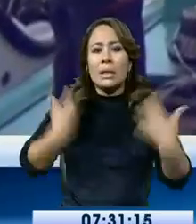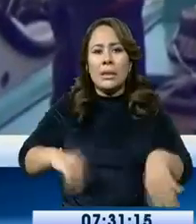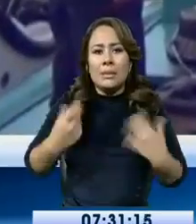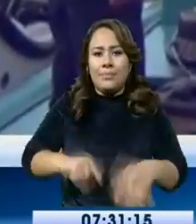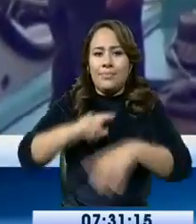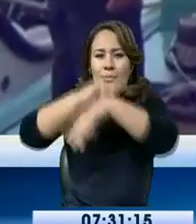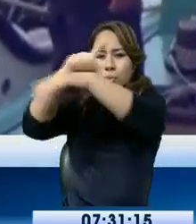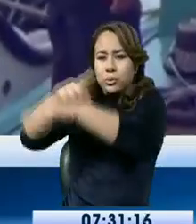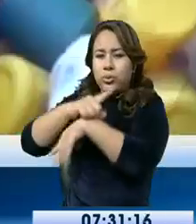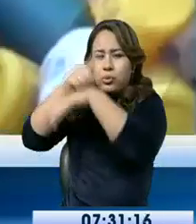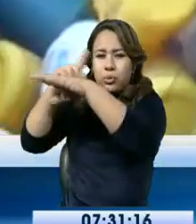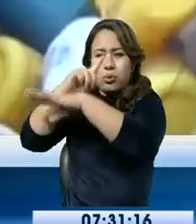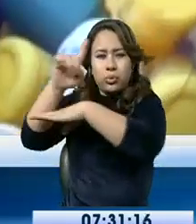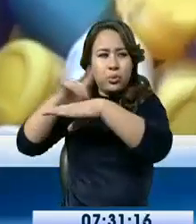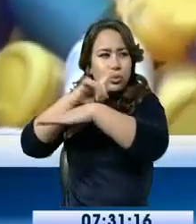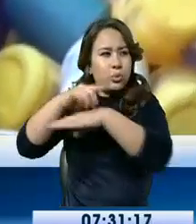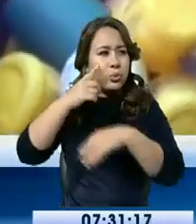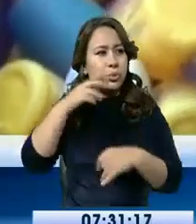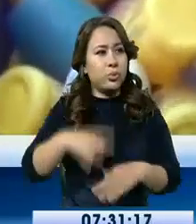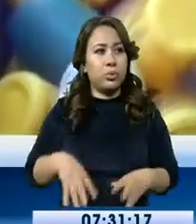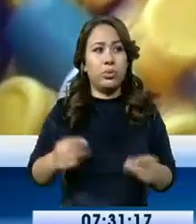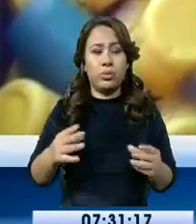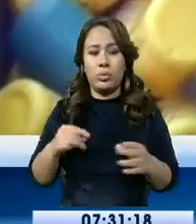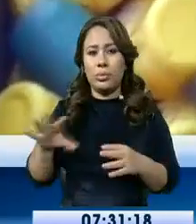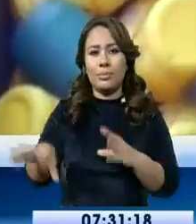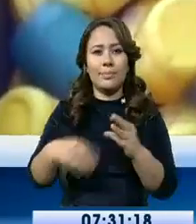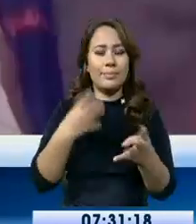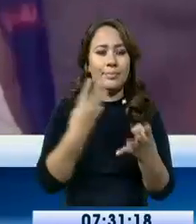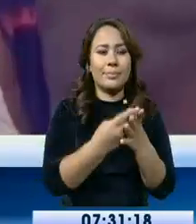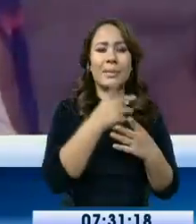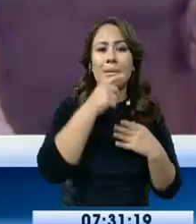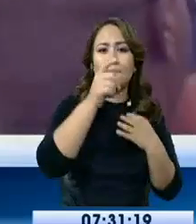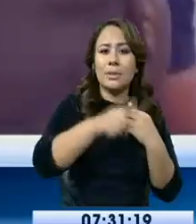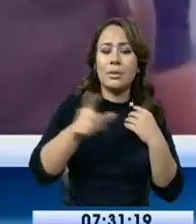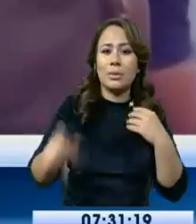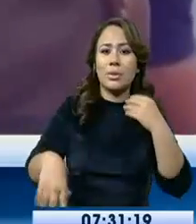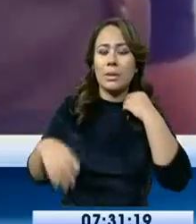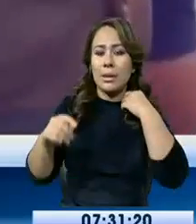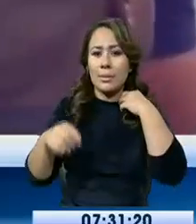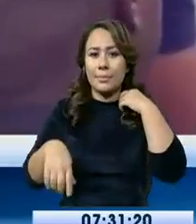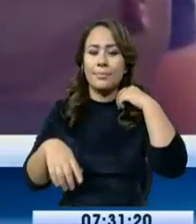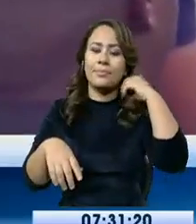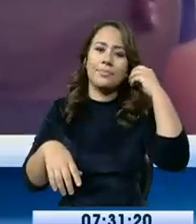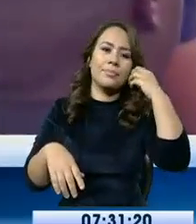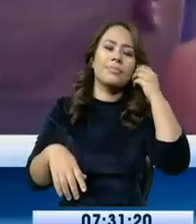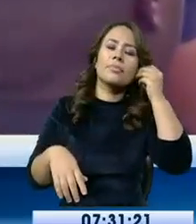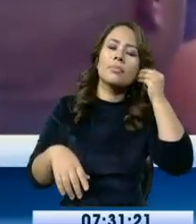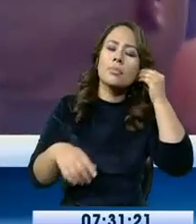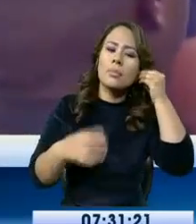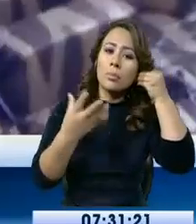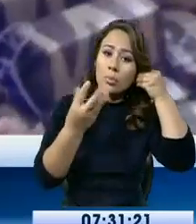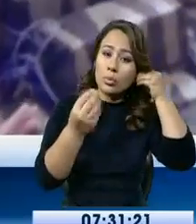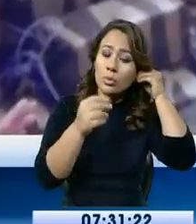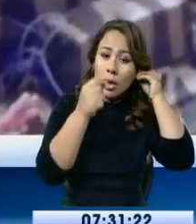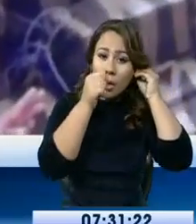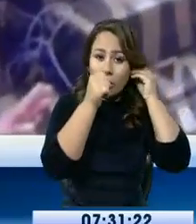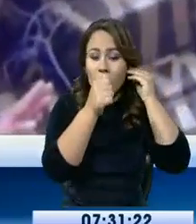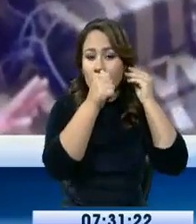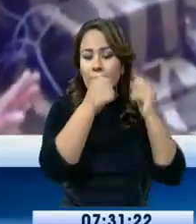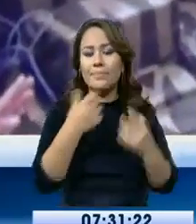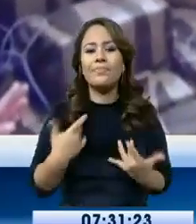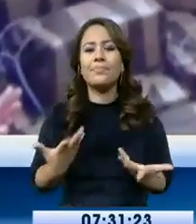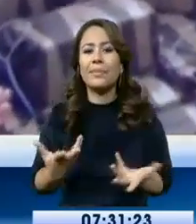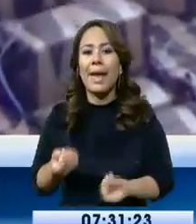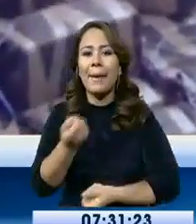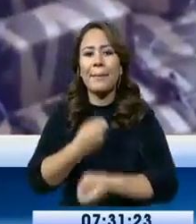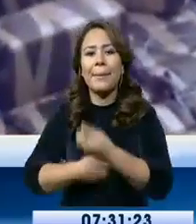del narcotráfico reclutaron a pescadores ecuatorianos para transportar importantes cargamentos de droga que buscan alcanzar